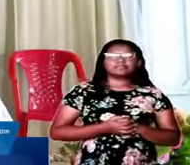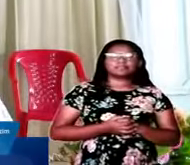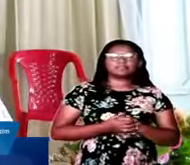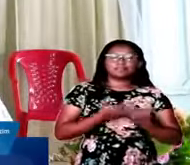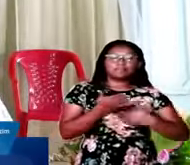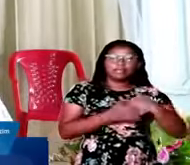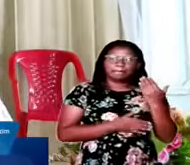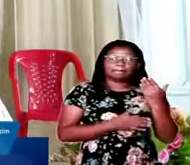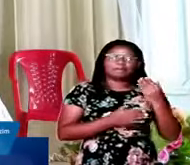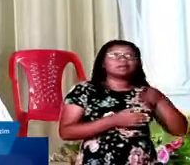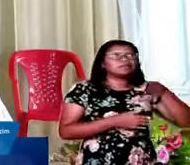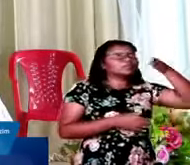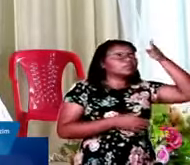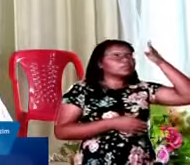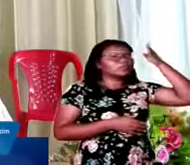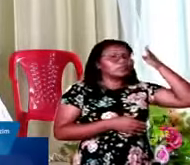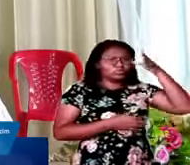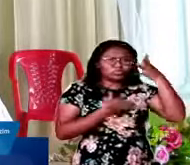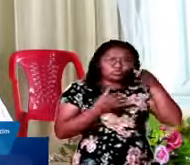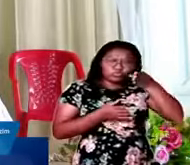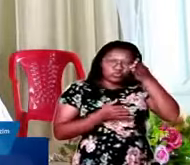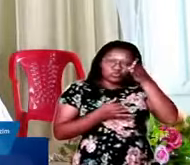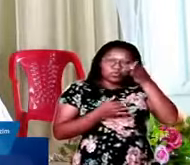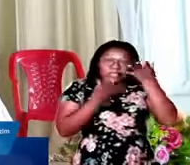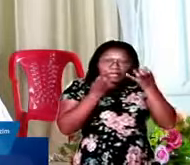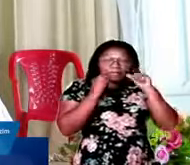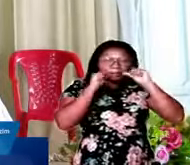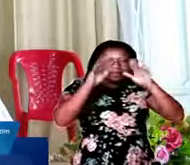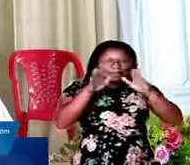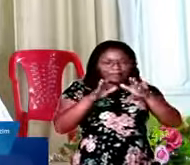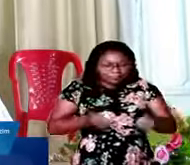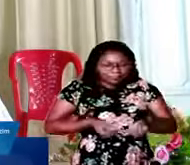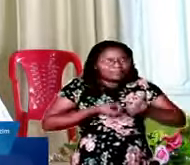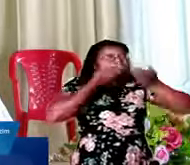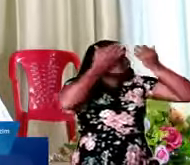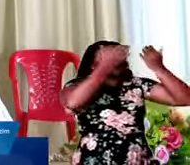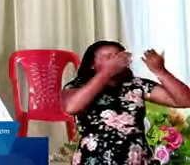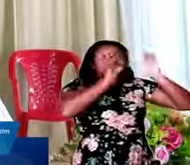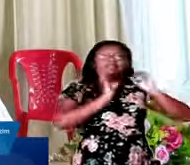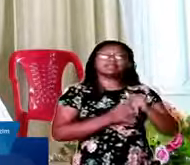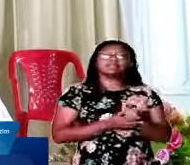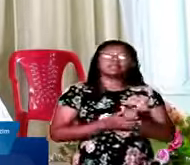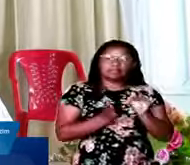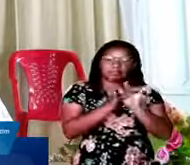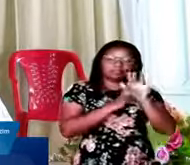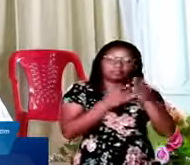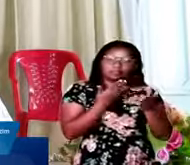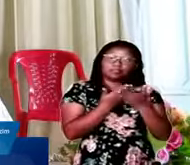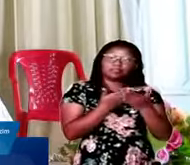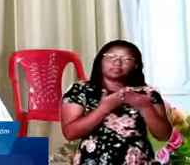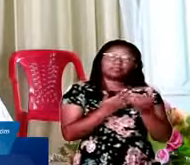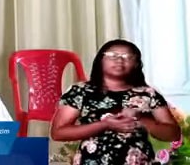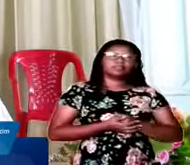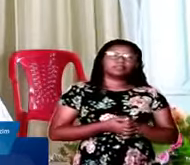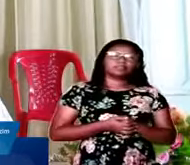Comenzando por Dios. ¿Usted quiere que Dios lo bendiga? Pues dele a Dios, eso es lo que dice la palabra.